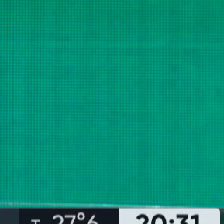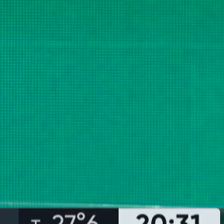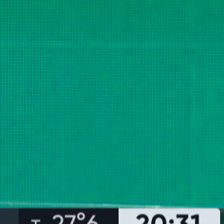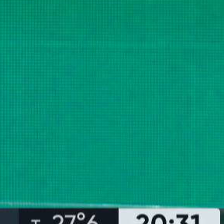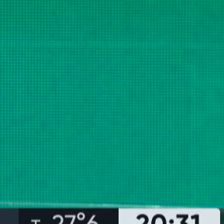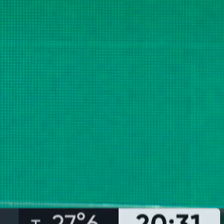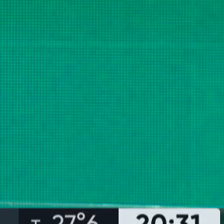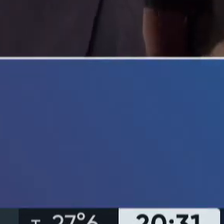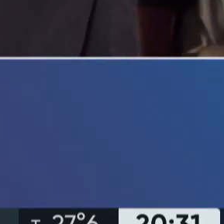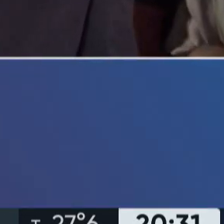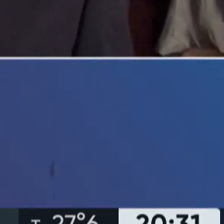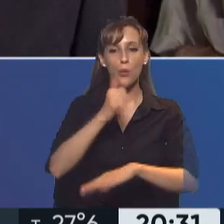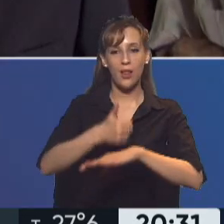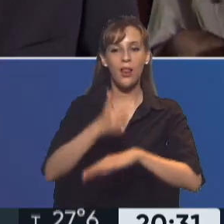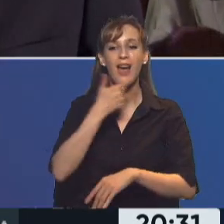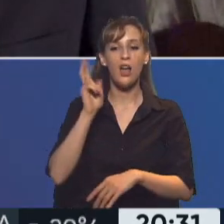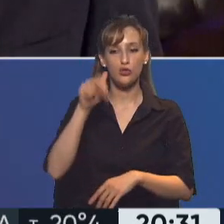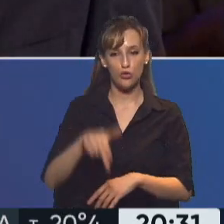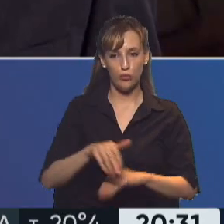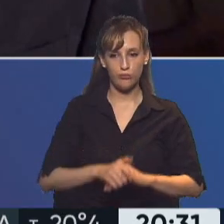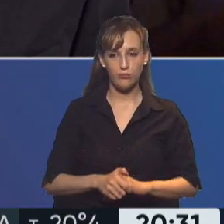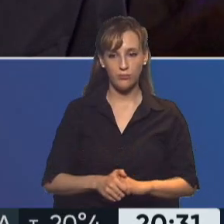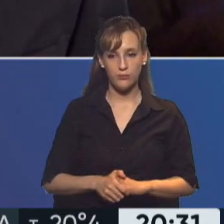Vamos a volver con el móvil. Gastón Zulay, ya estás al aire.